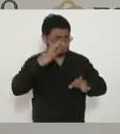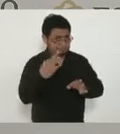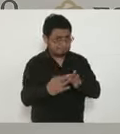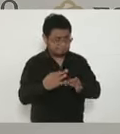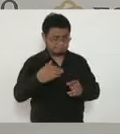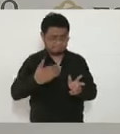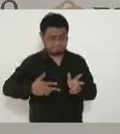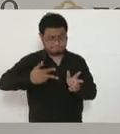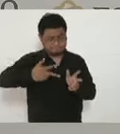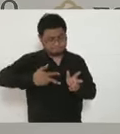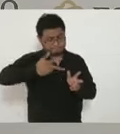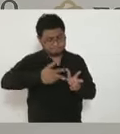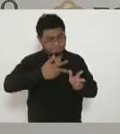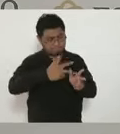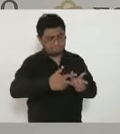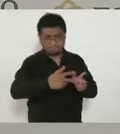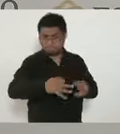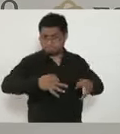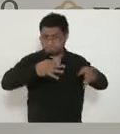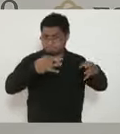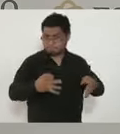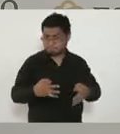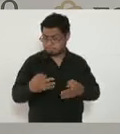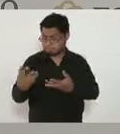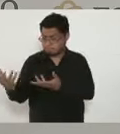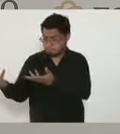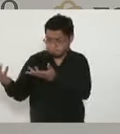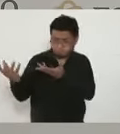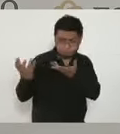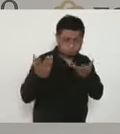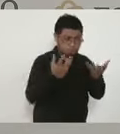transitando, esté transportando